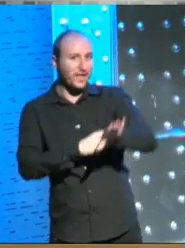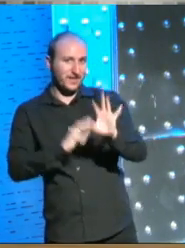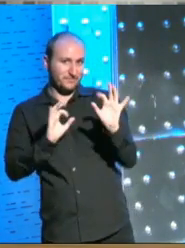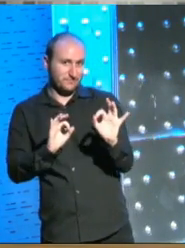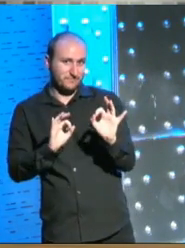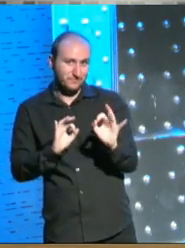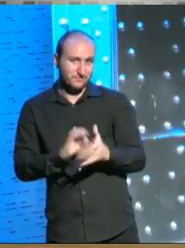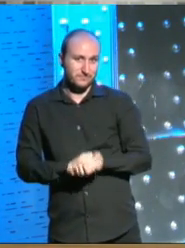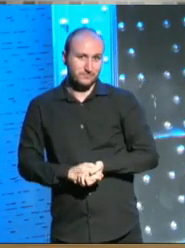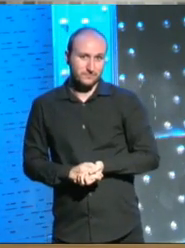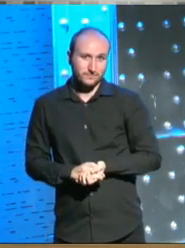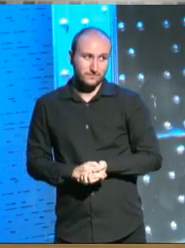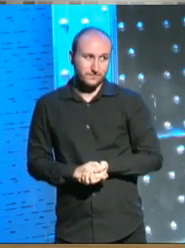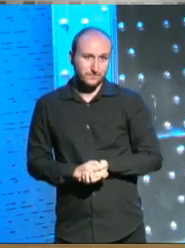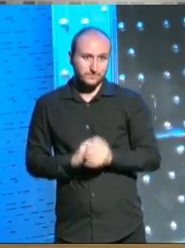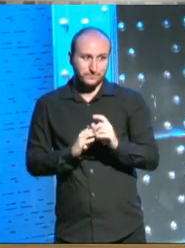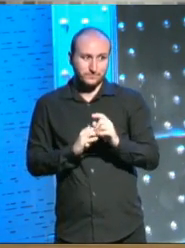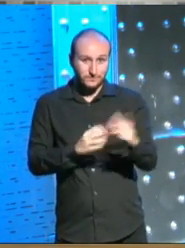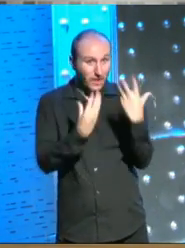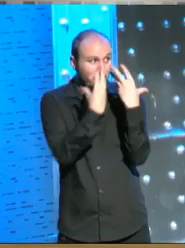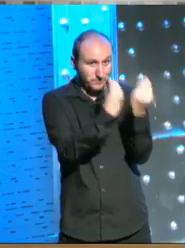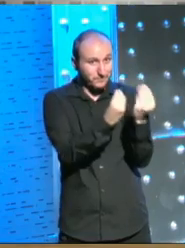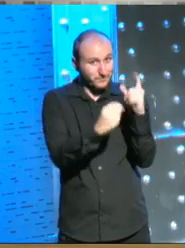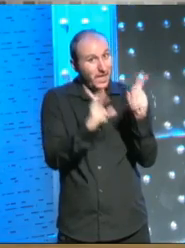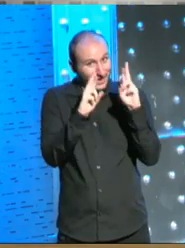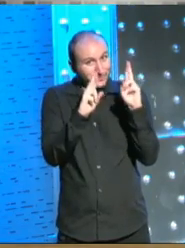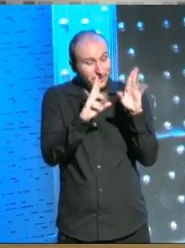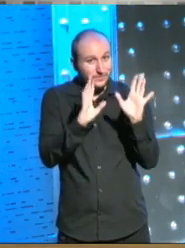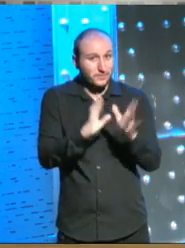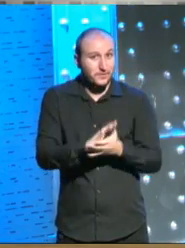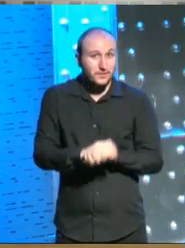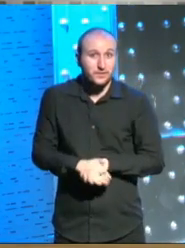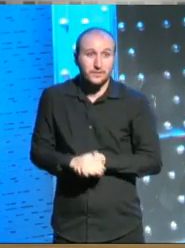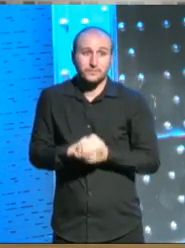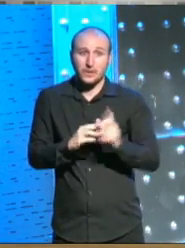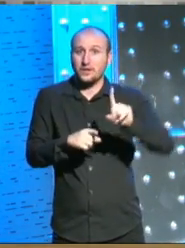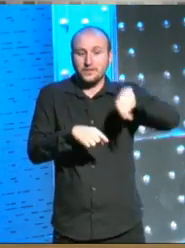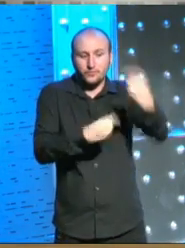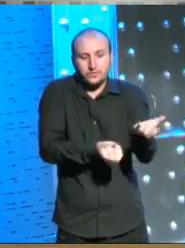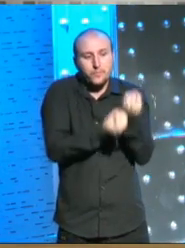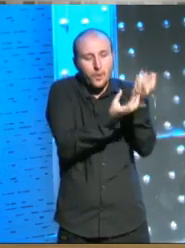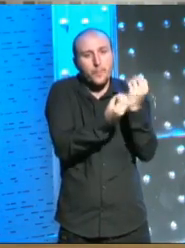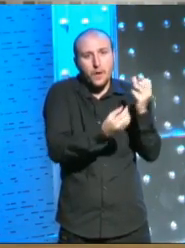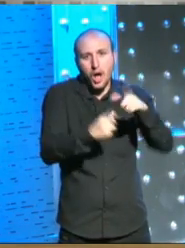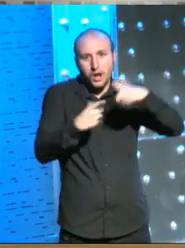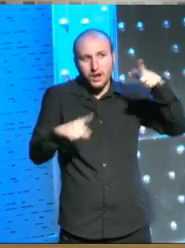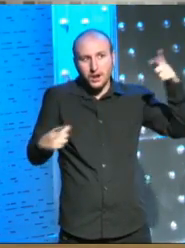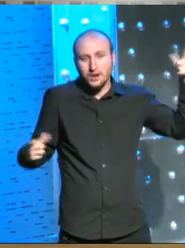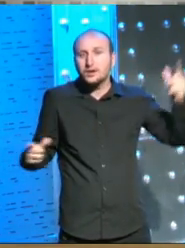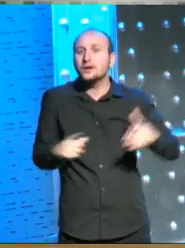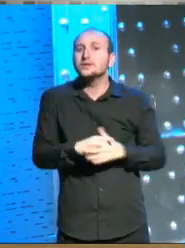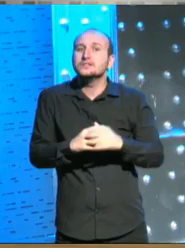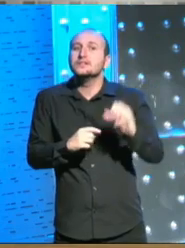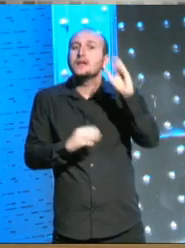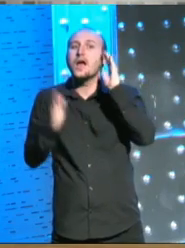mata. Espero que me hayan entendido. Bien, por lo tanto, habría mucho que hablar. Durante la ocupación, en los